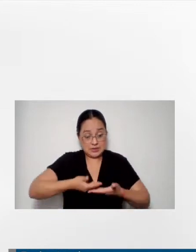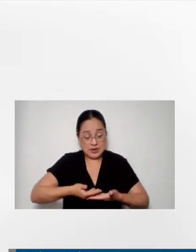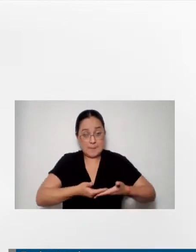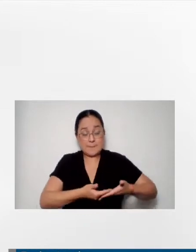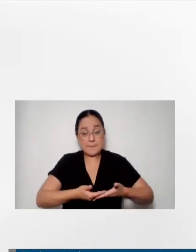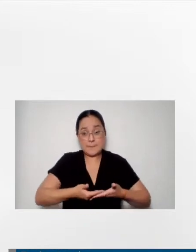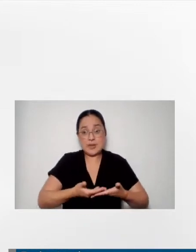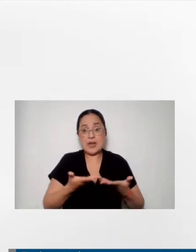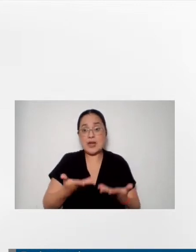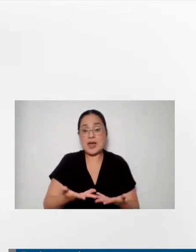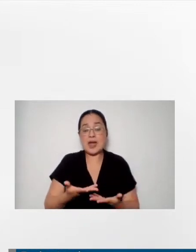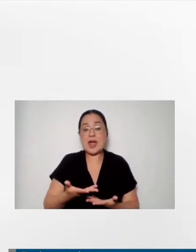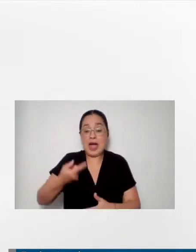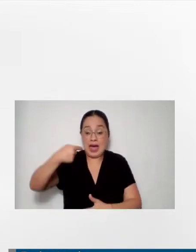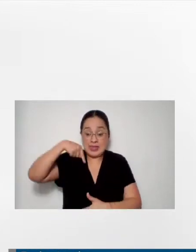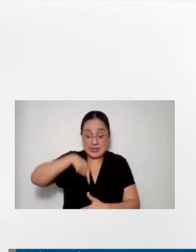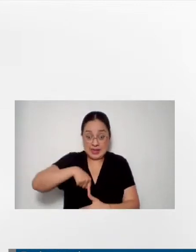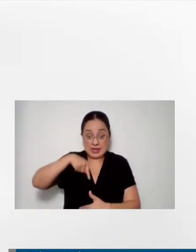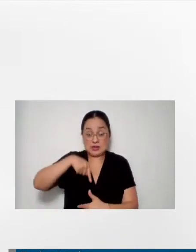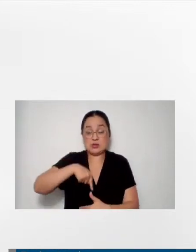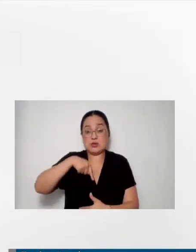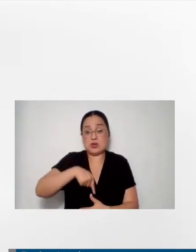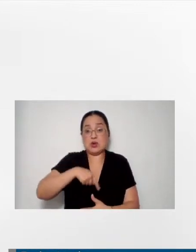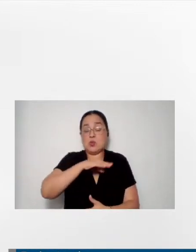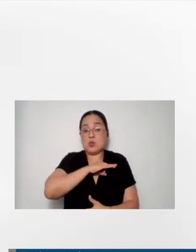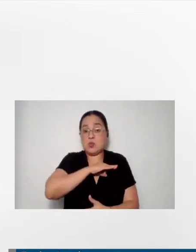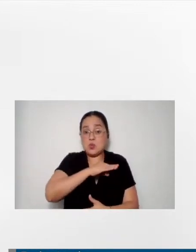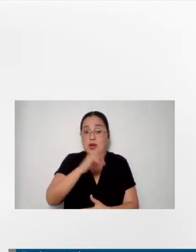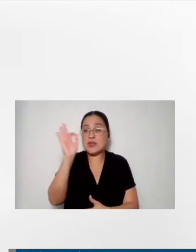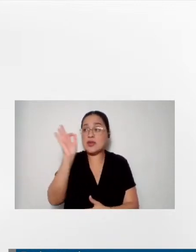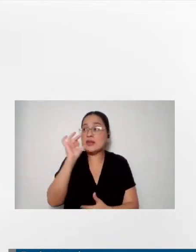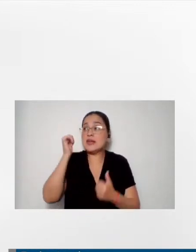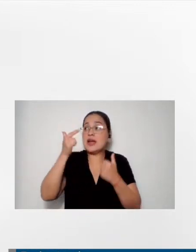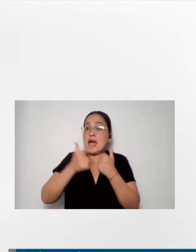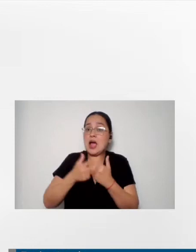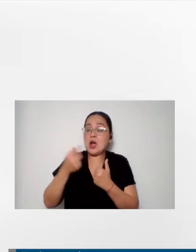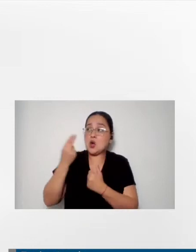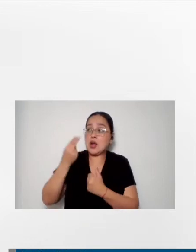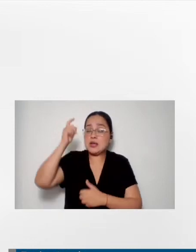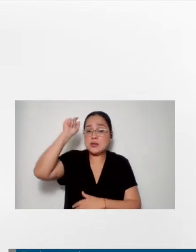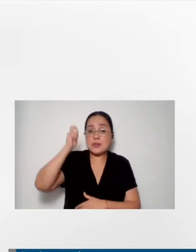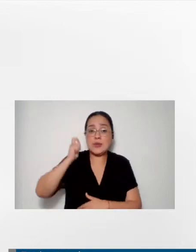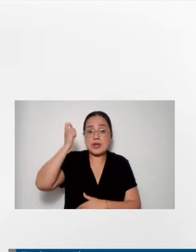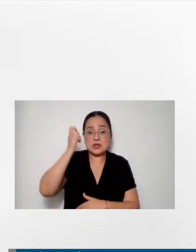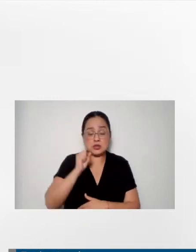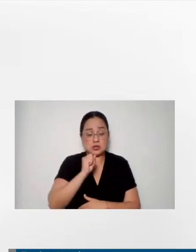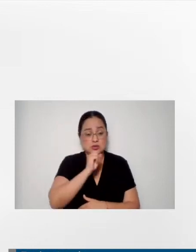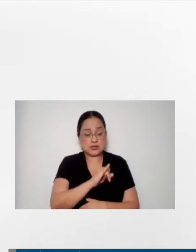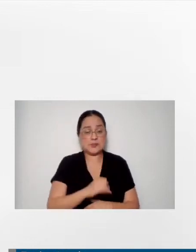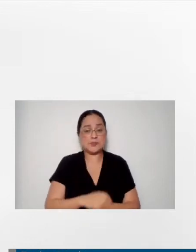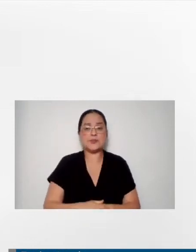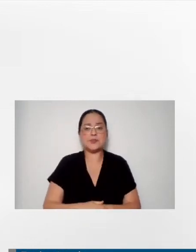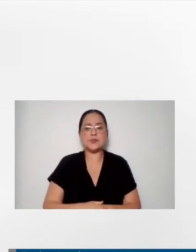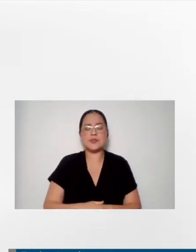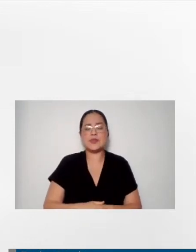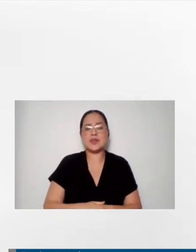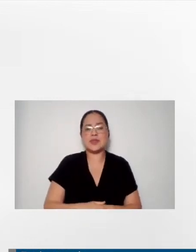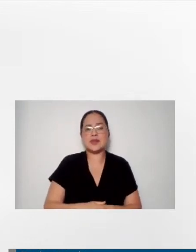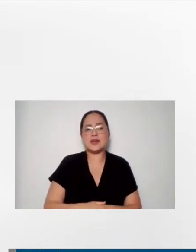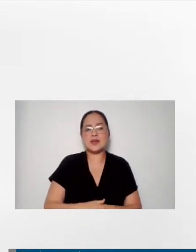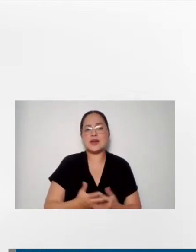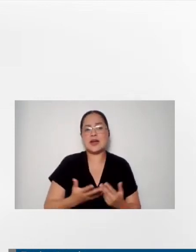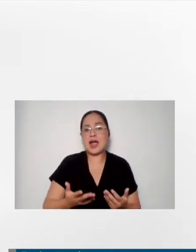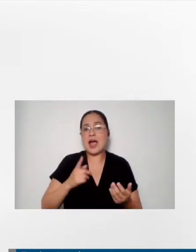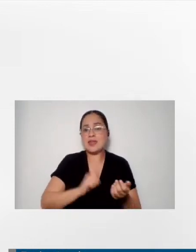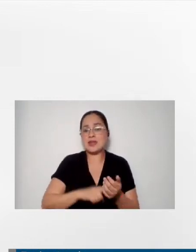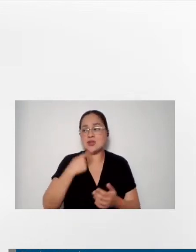que está en el vientre podría necesitar alimentos, ¿no? Entonces creo que no es el planteamiento, o sea, no es como se litigó ese